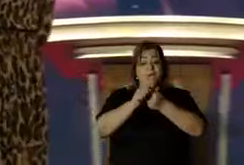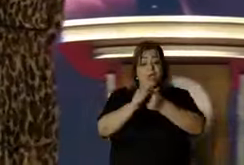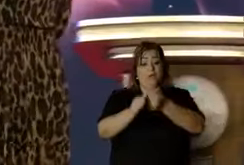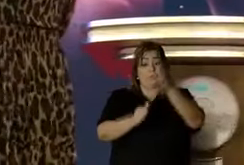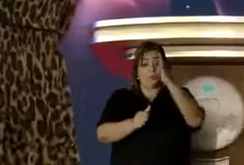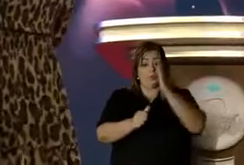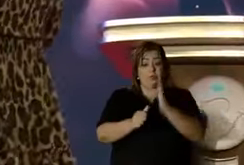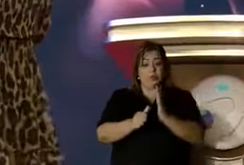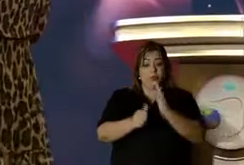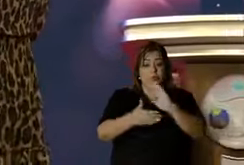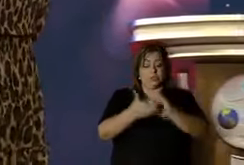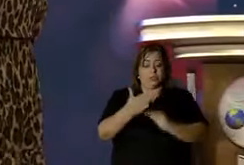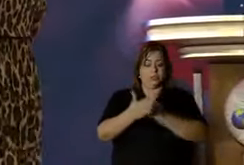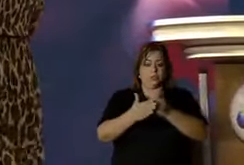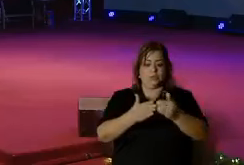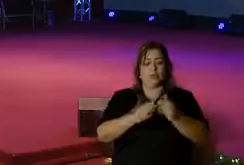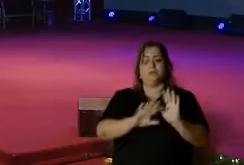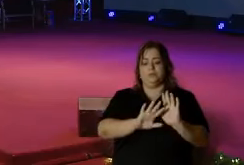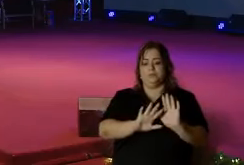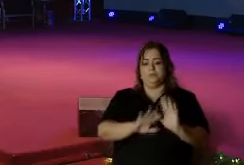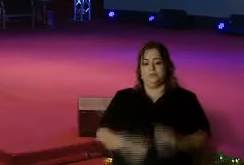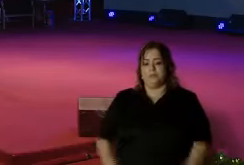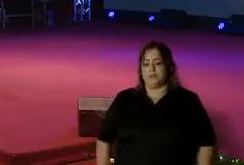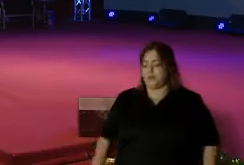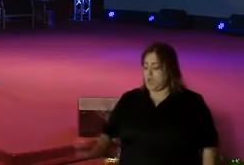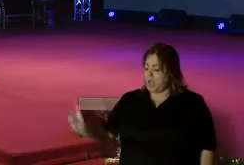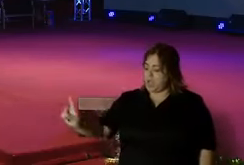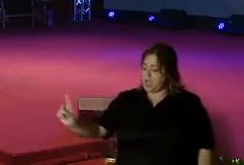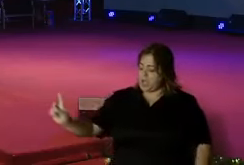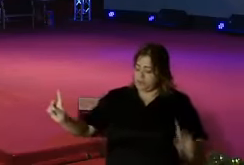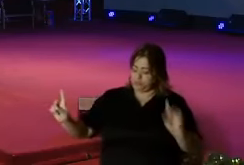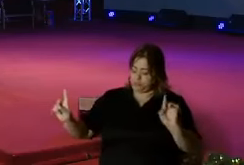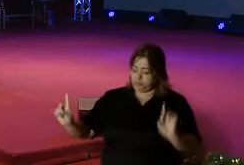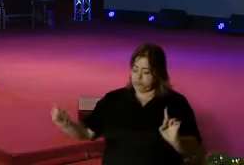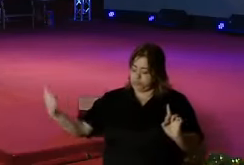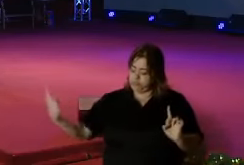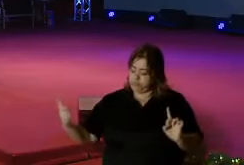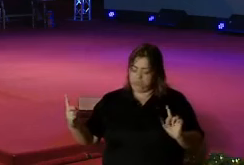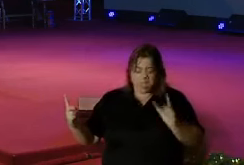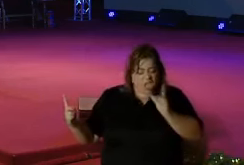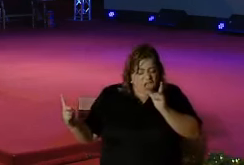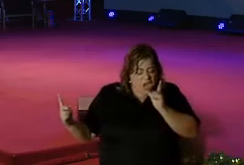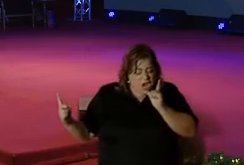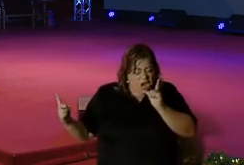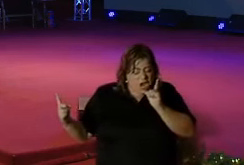tremendo es Dios. Jesús, conociendo el mismo poder que había salido de él, volviéndose a la multitud, dijo, ¿quién me tocó?